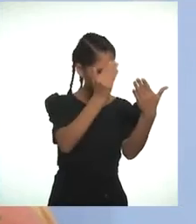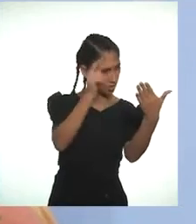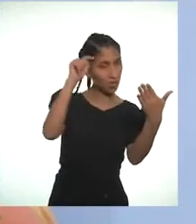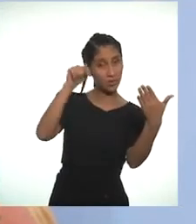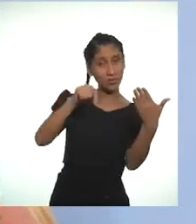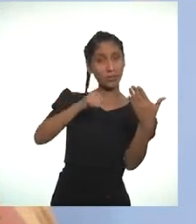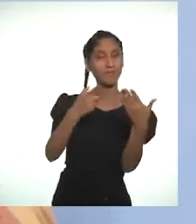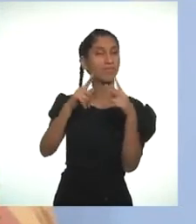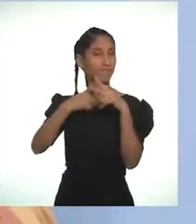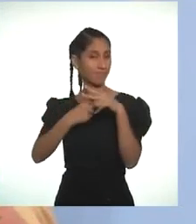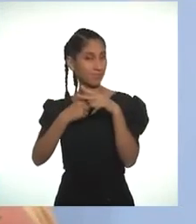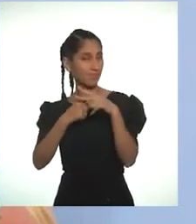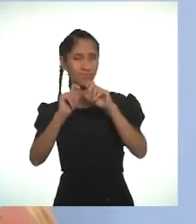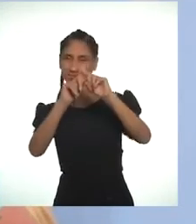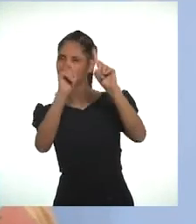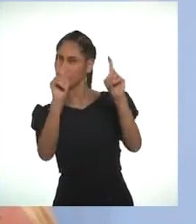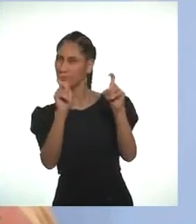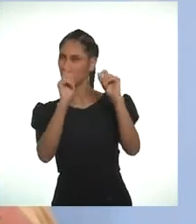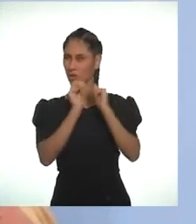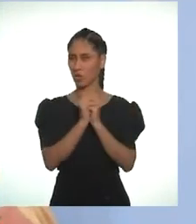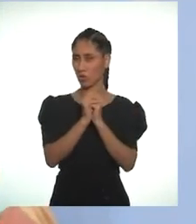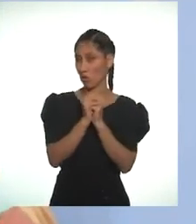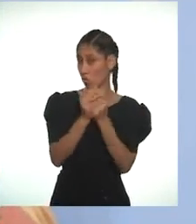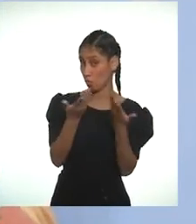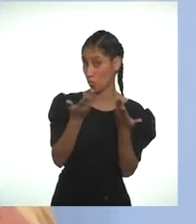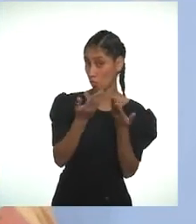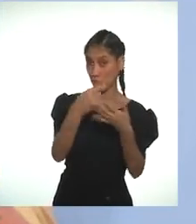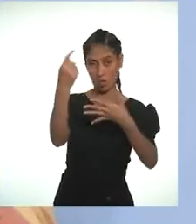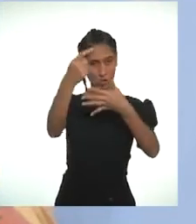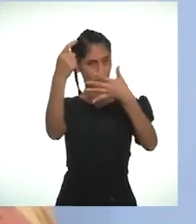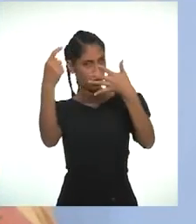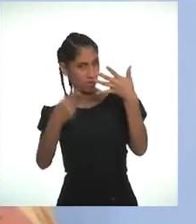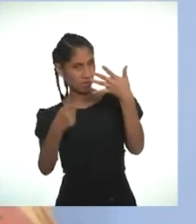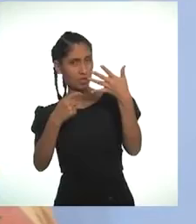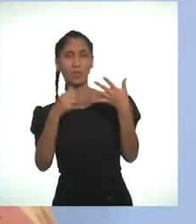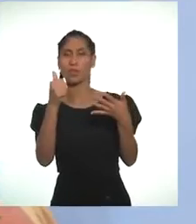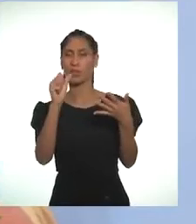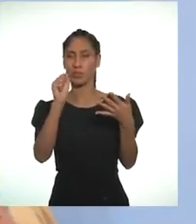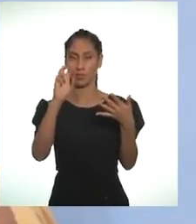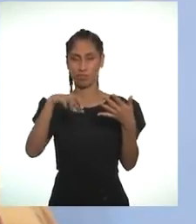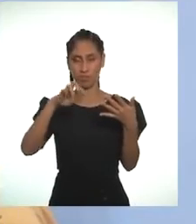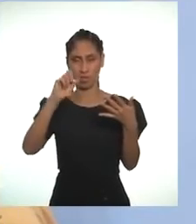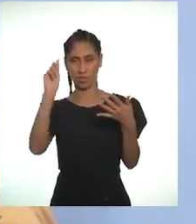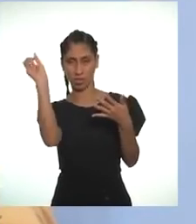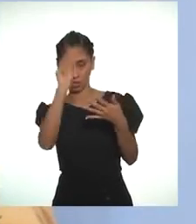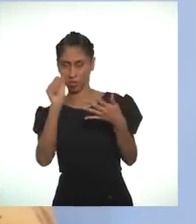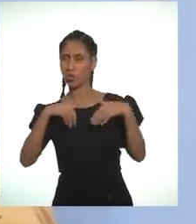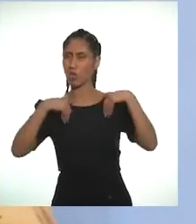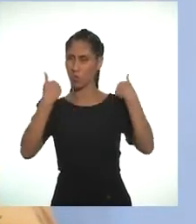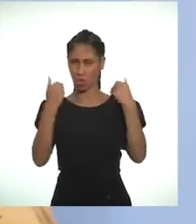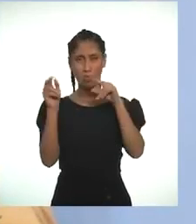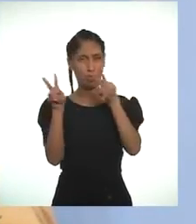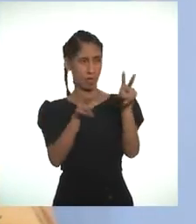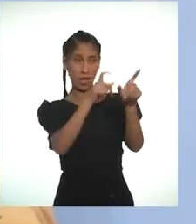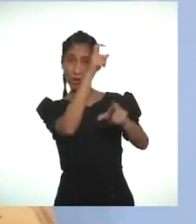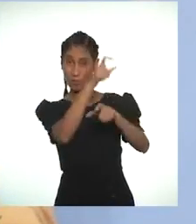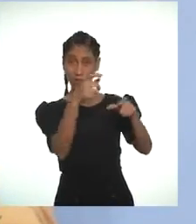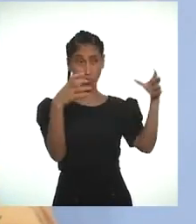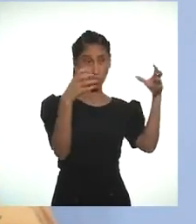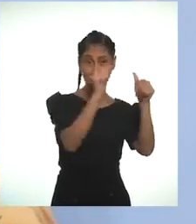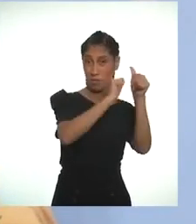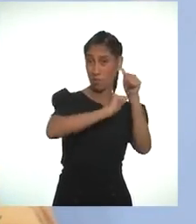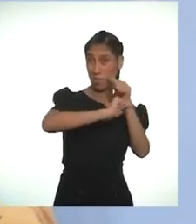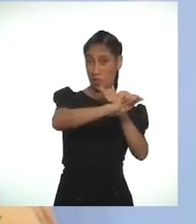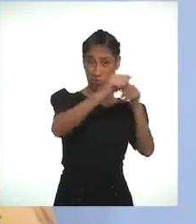hoy. Comenzamos preguntándonos acerca de los varios aspectos desde los cuales podemos valorar a las poblaciones indígenas